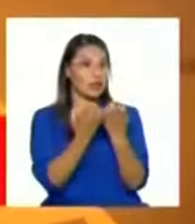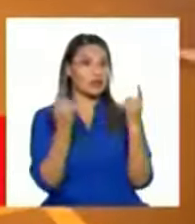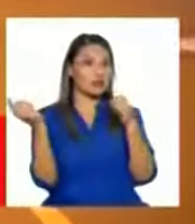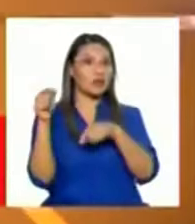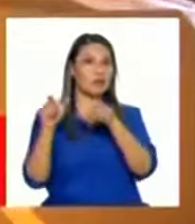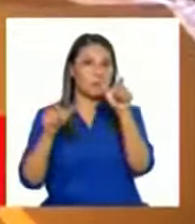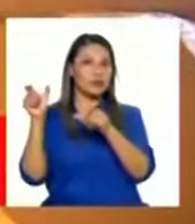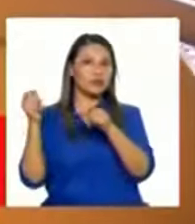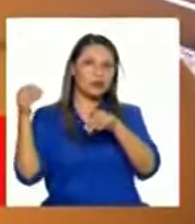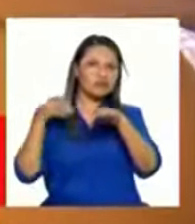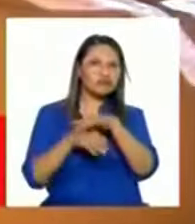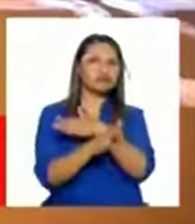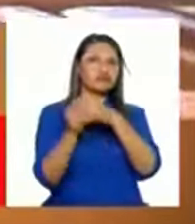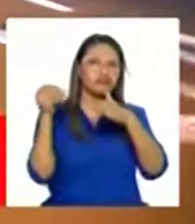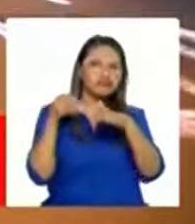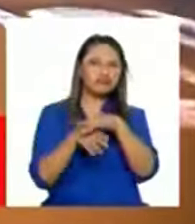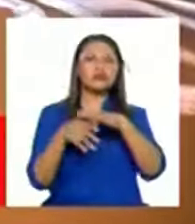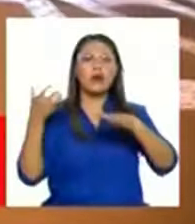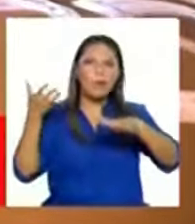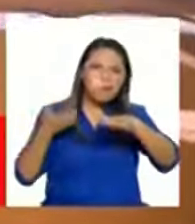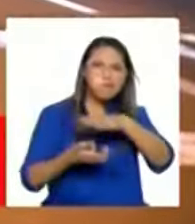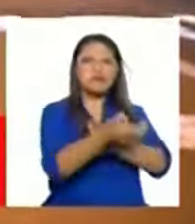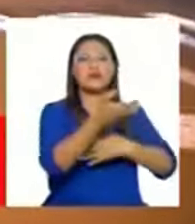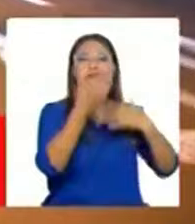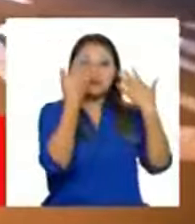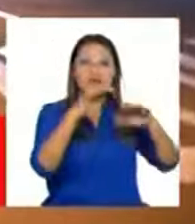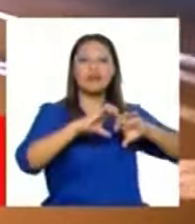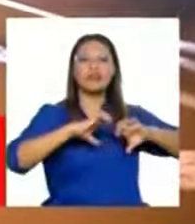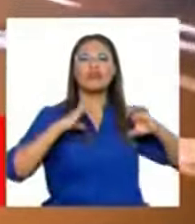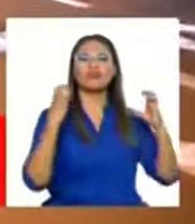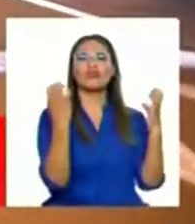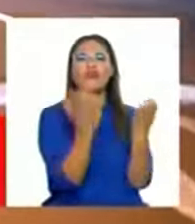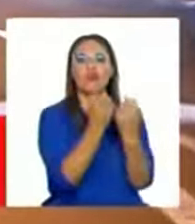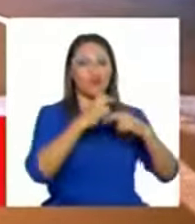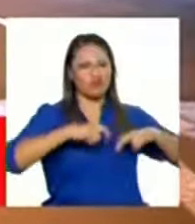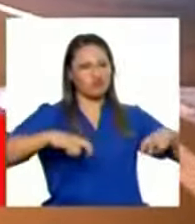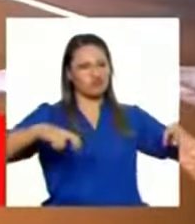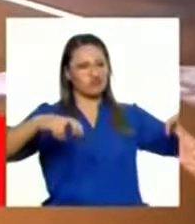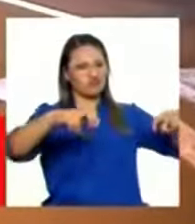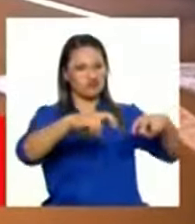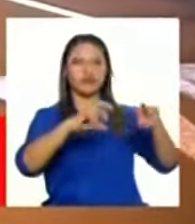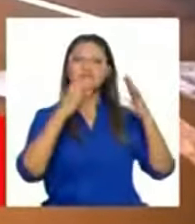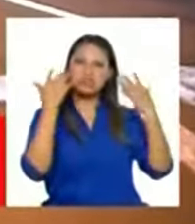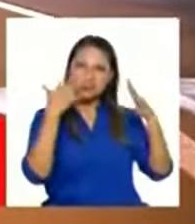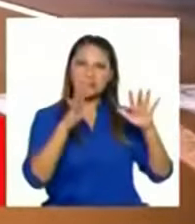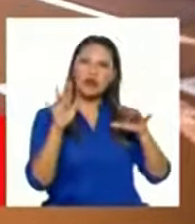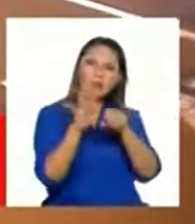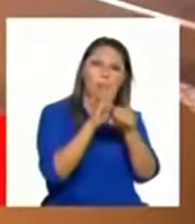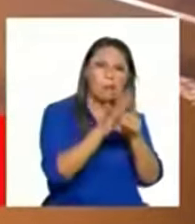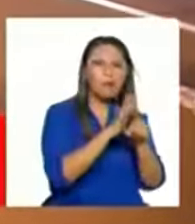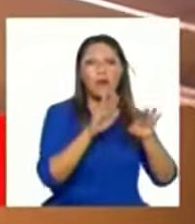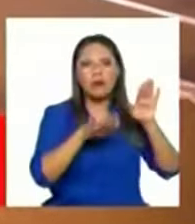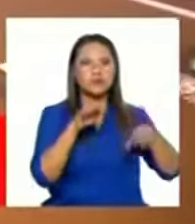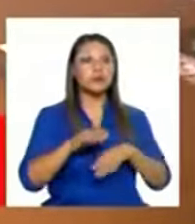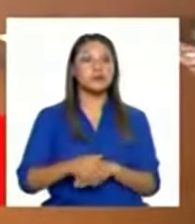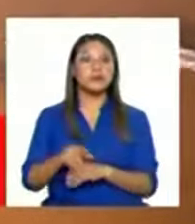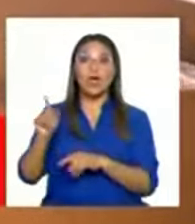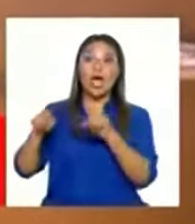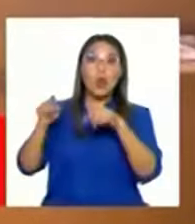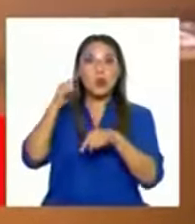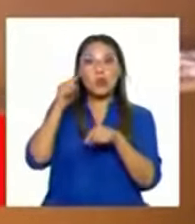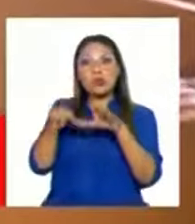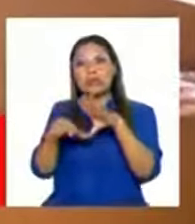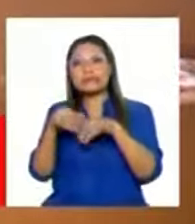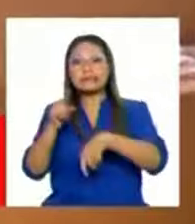han ingresado casi por completo al estadio, al primer escenario deportivo del país, y bueno, algunos quizás